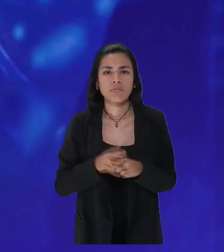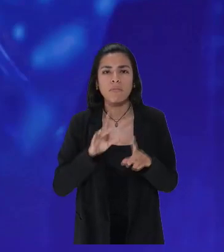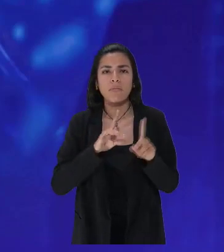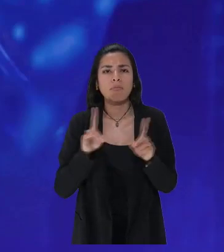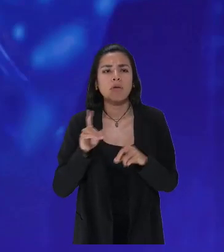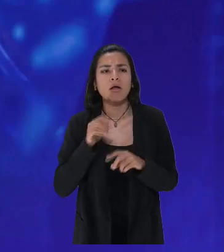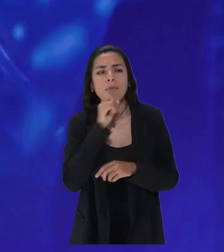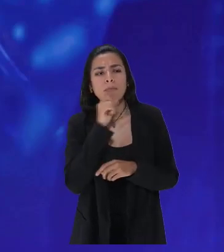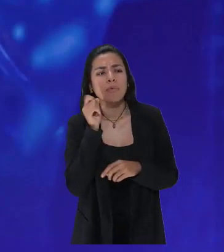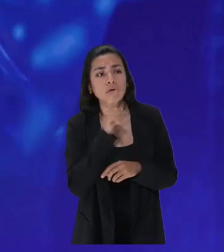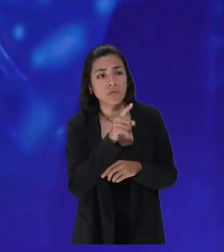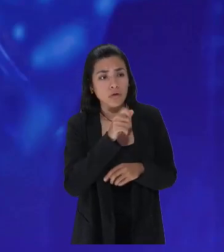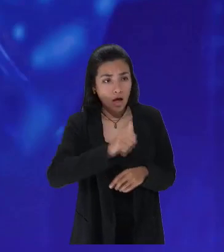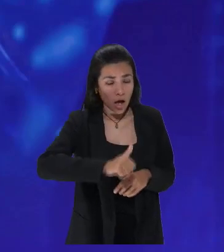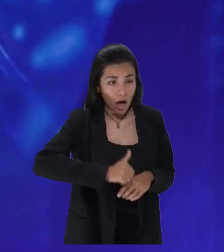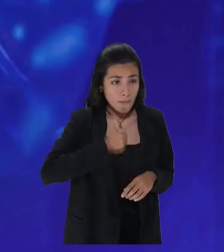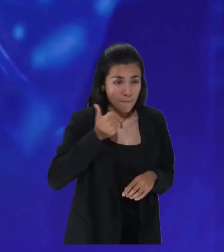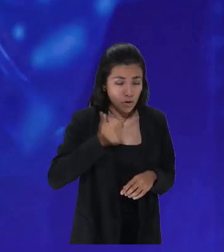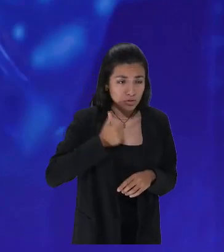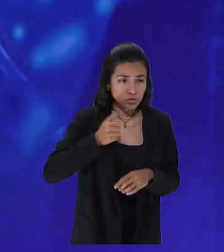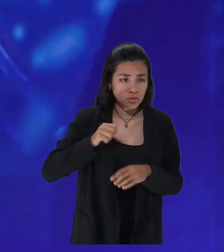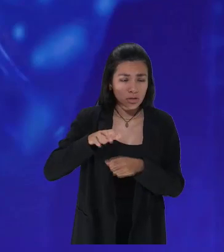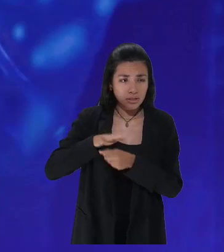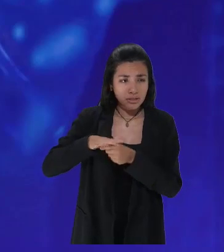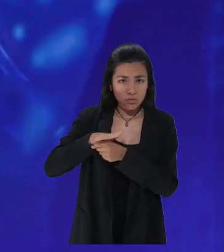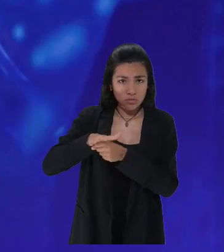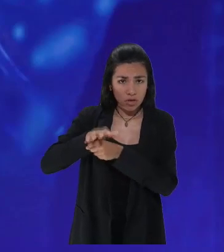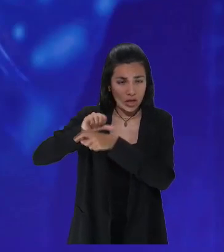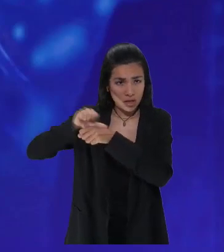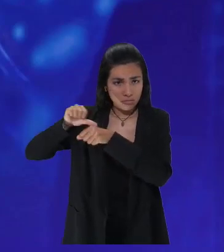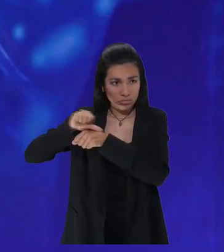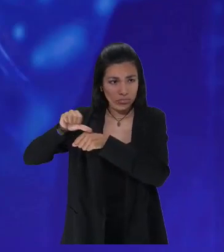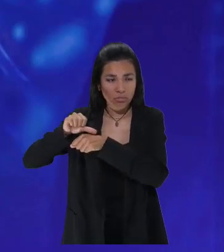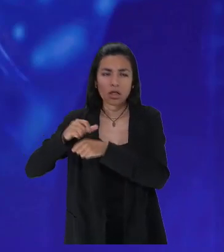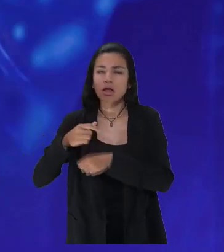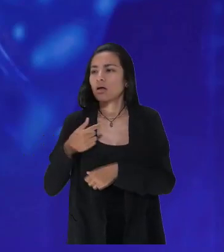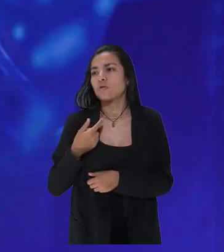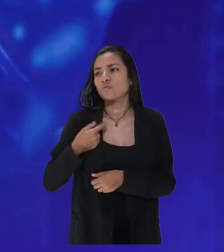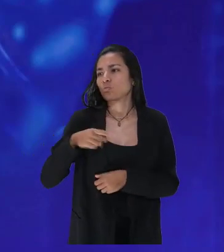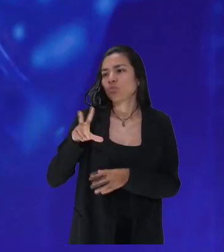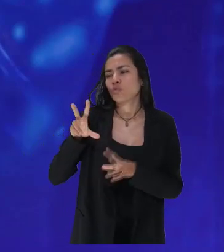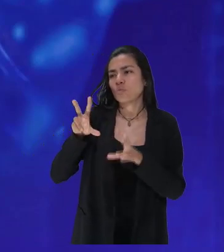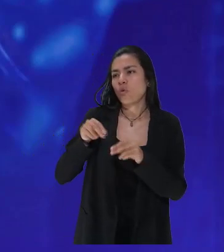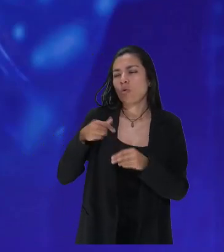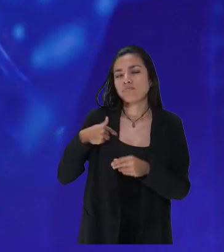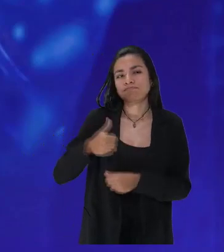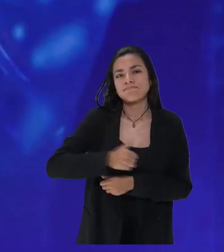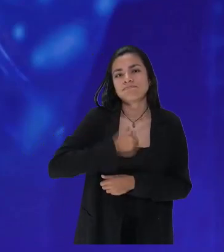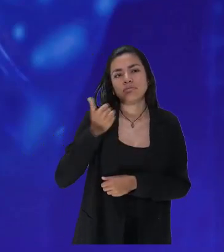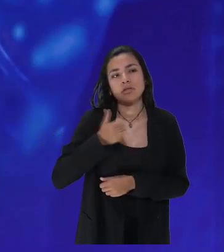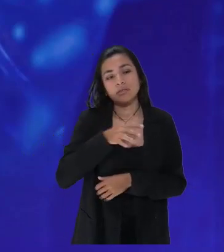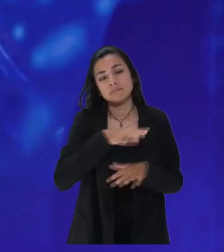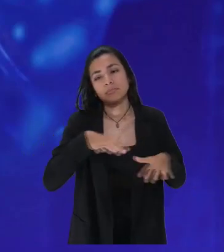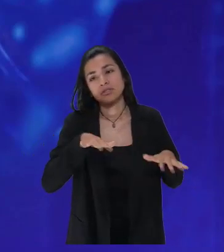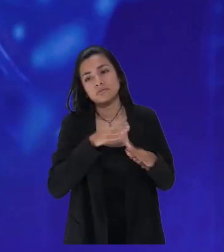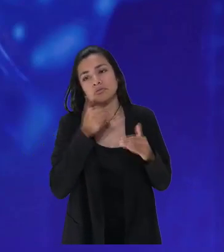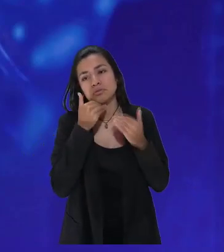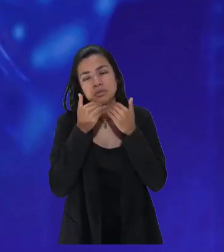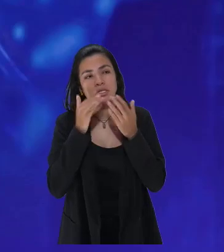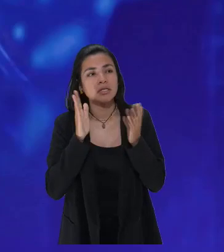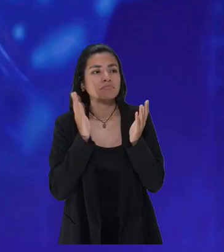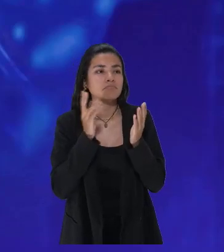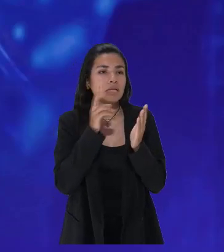preguntas a ese estudiante si aprovechó ese momento quirúrgico, la respuesta de la mayoría de ellos es no, realmente hubiera aprovechado ese espacio de pronto, no sé, leyendo